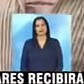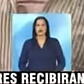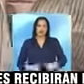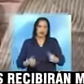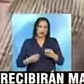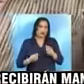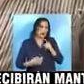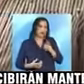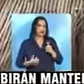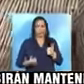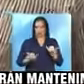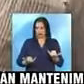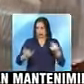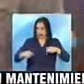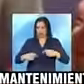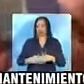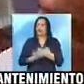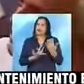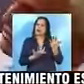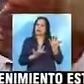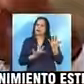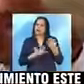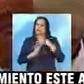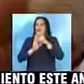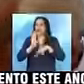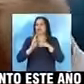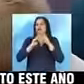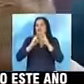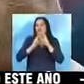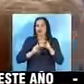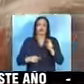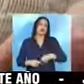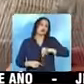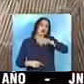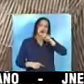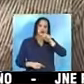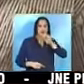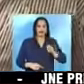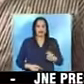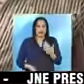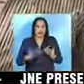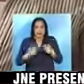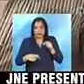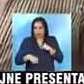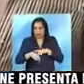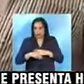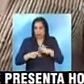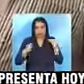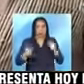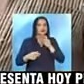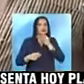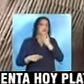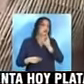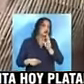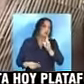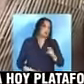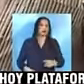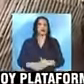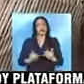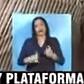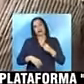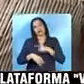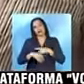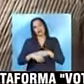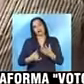tal, Carolina? Así es, estamos aquí a la espera de la resolución del Jurado Nacional de Elecciones que se podría dar en cualquier momento, porque en este preciso instante se